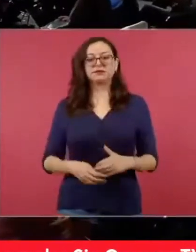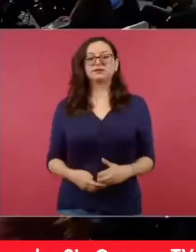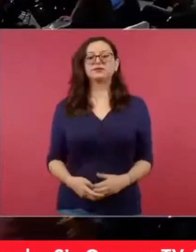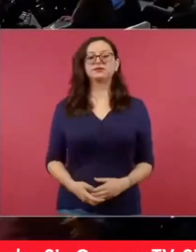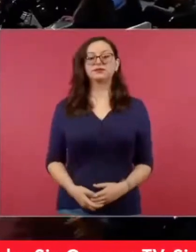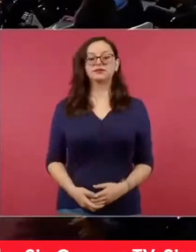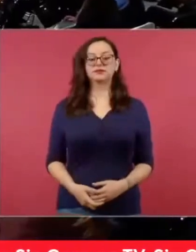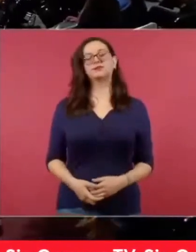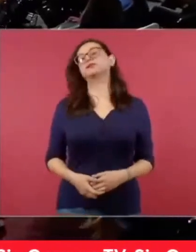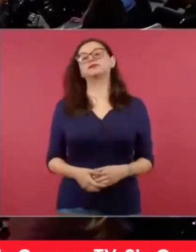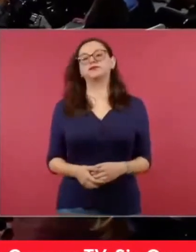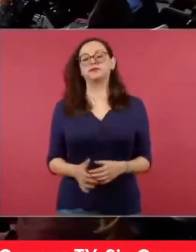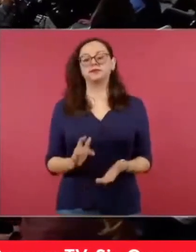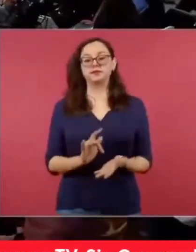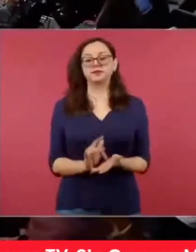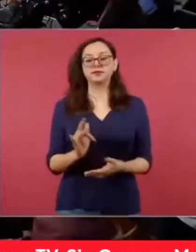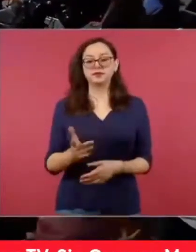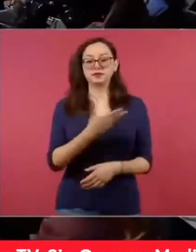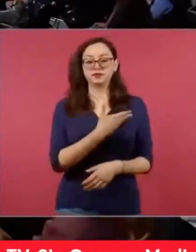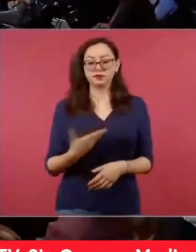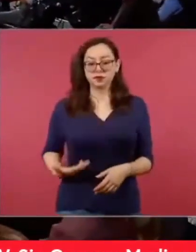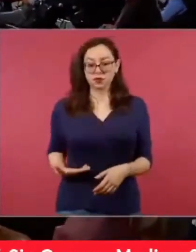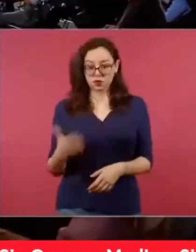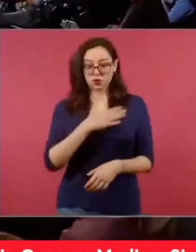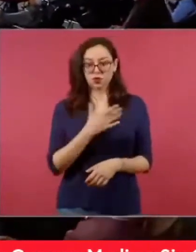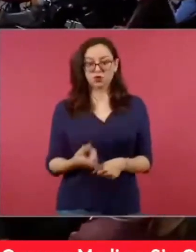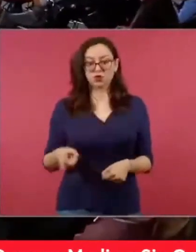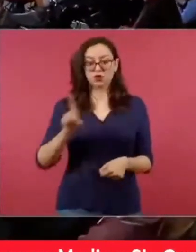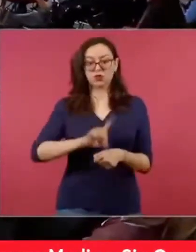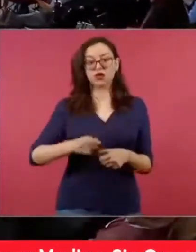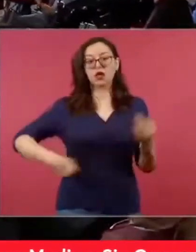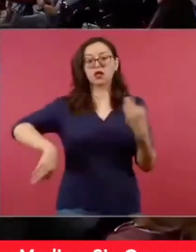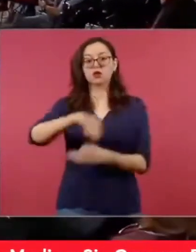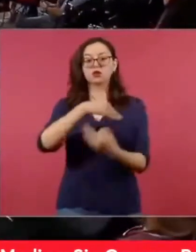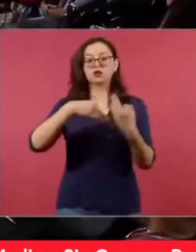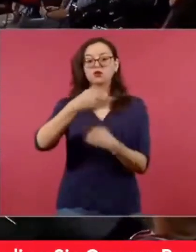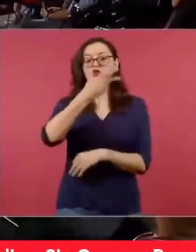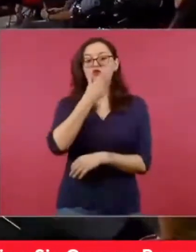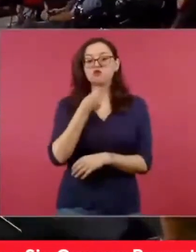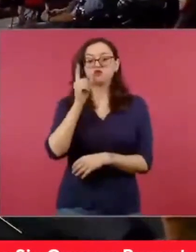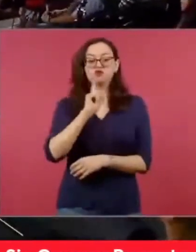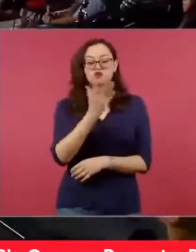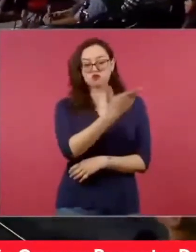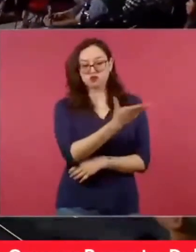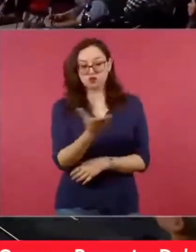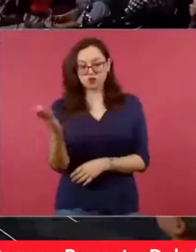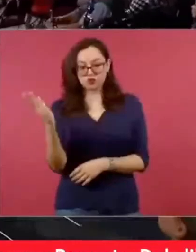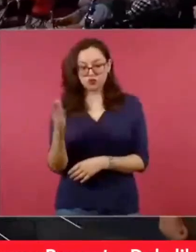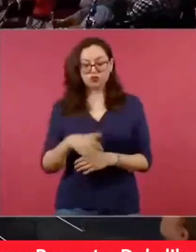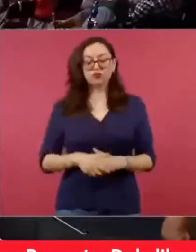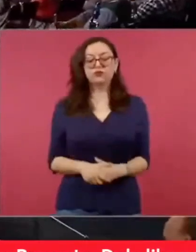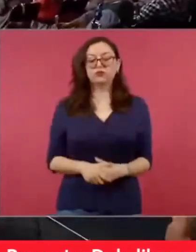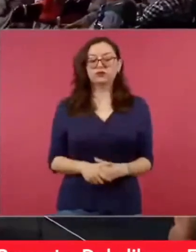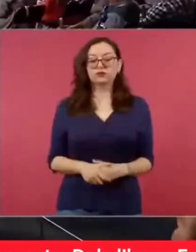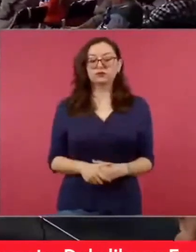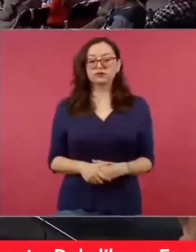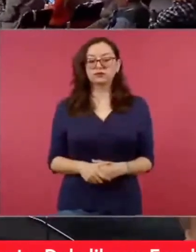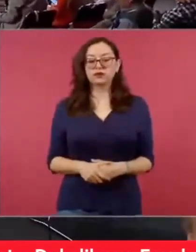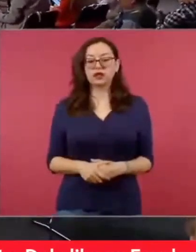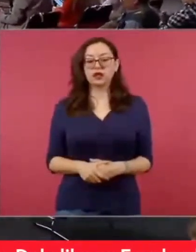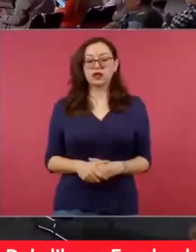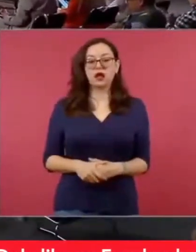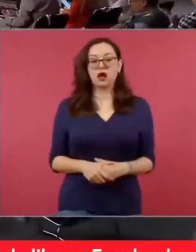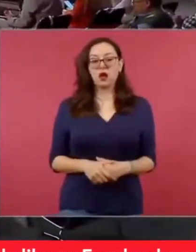Gracias, presidente. Buenos días a todas, a todos, con su permiso, señor presidente. Esta es la sección ¿Quiénes quieren las mentiras